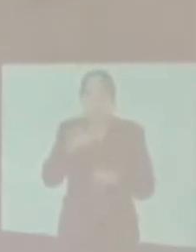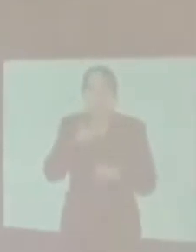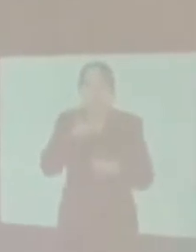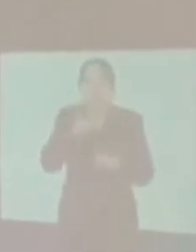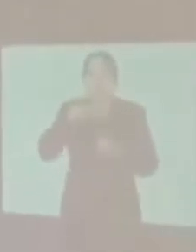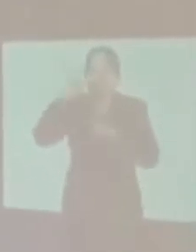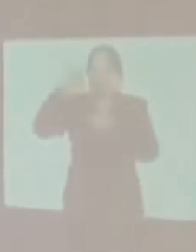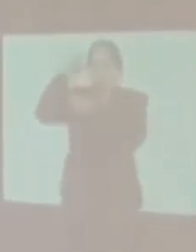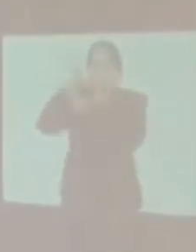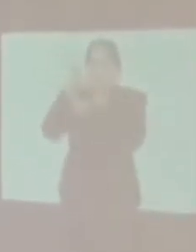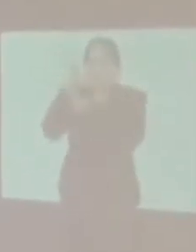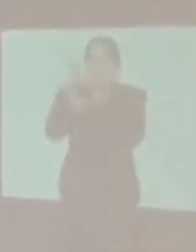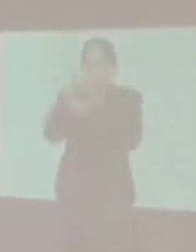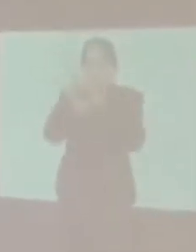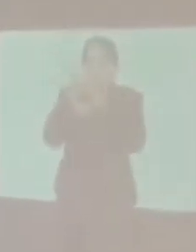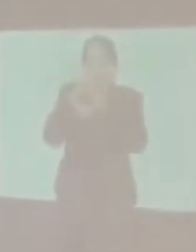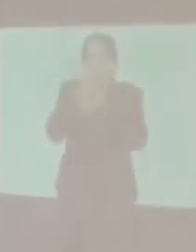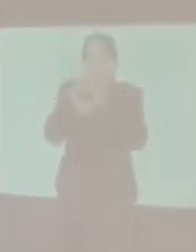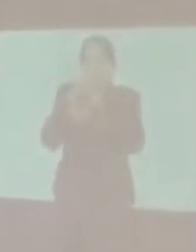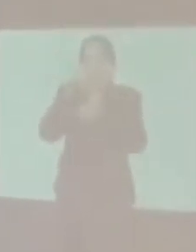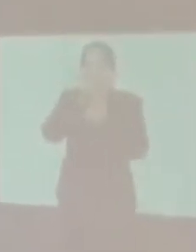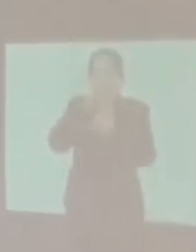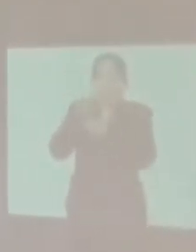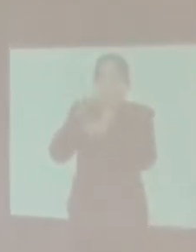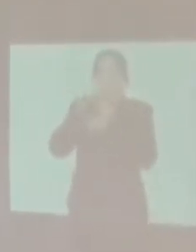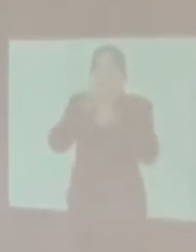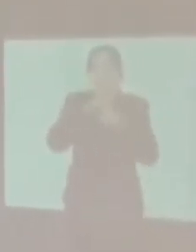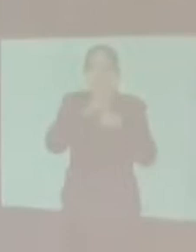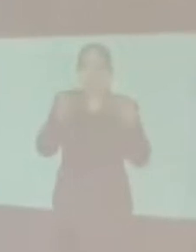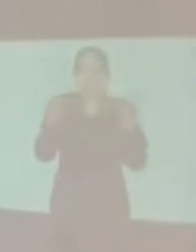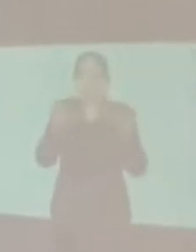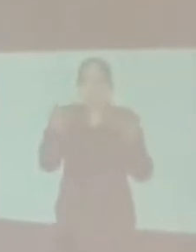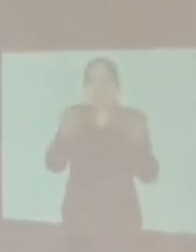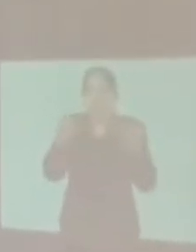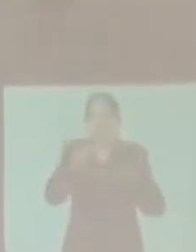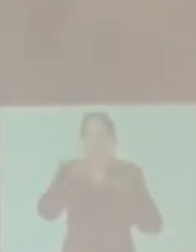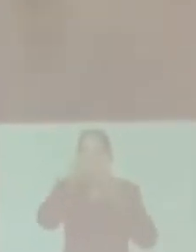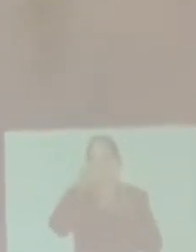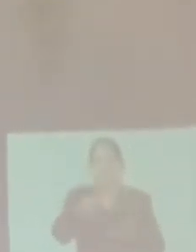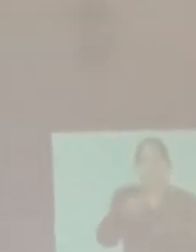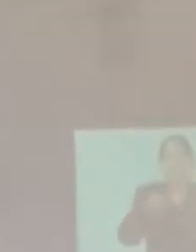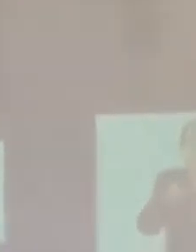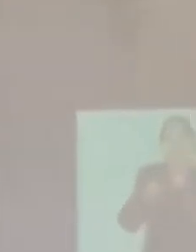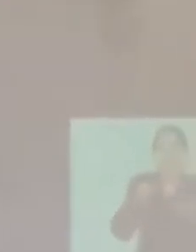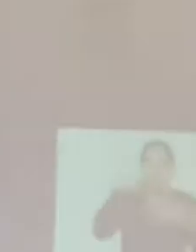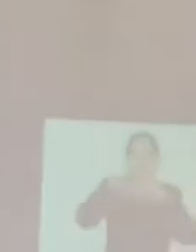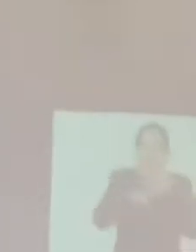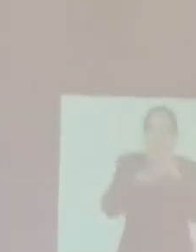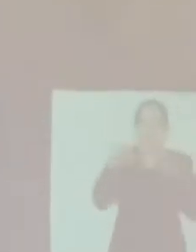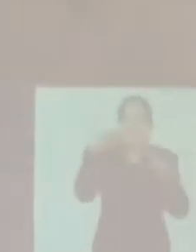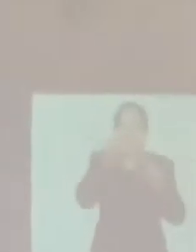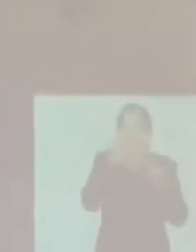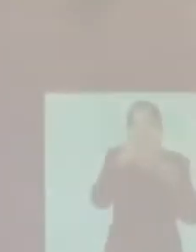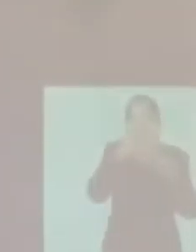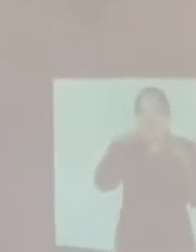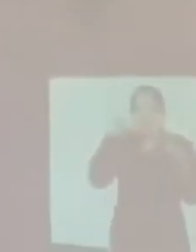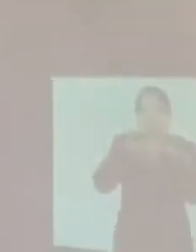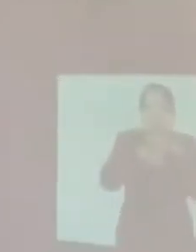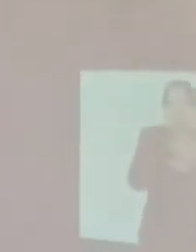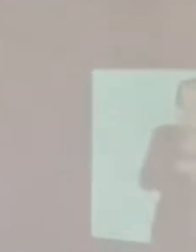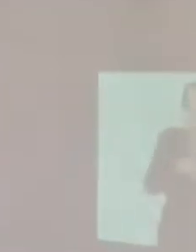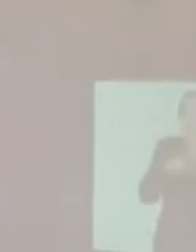de videovigilancia. Estamos haciendo una de las mayores inversiones en el metro de la Ciudad de México.